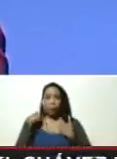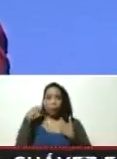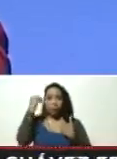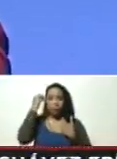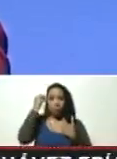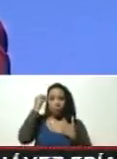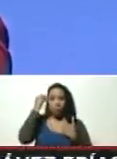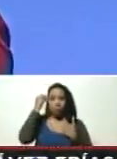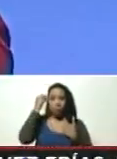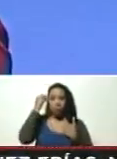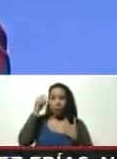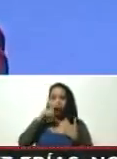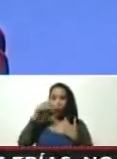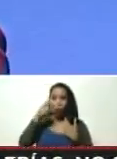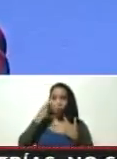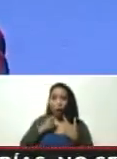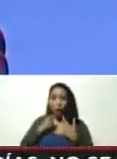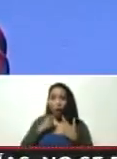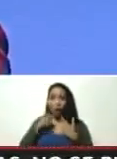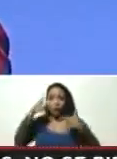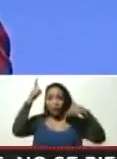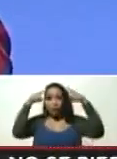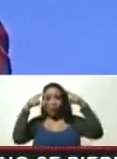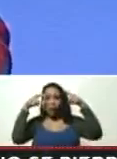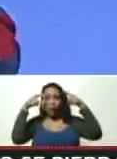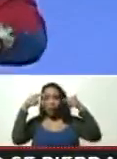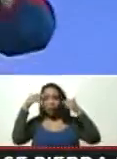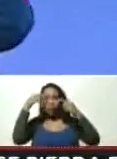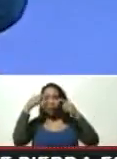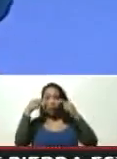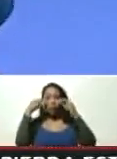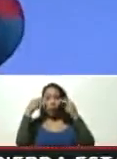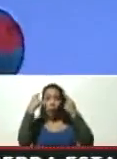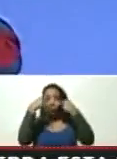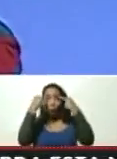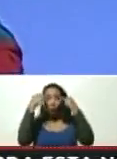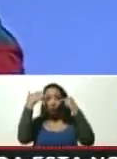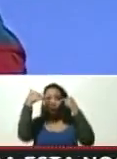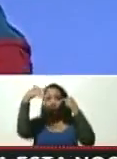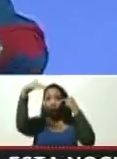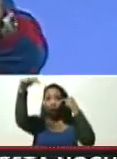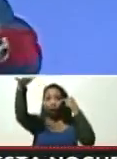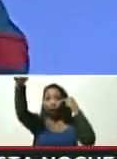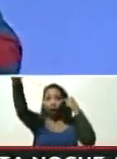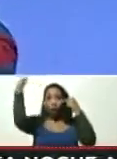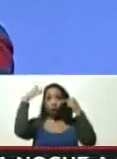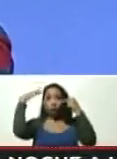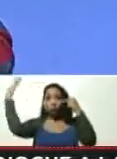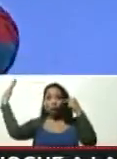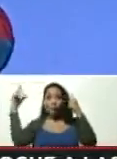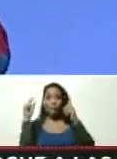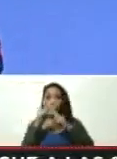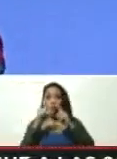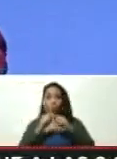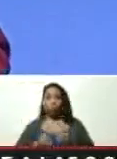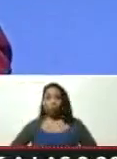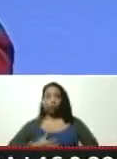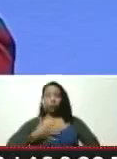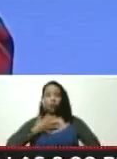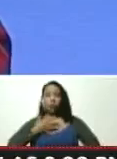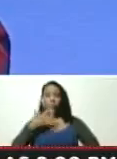el comandante Chávez tenía la mirada en el infinito, y pensé que venía un momento de una palabra de aliento del